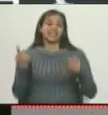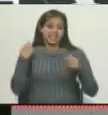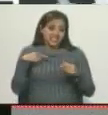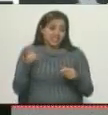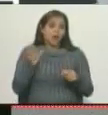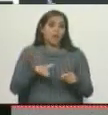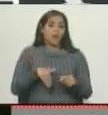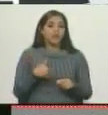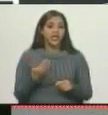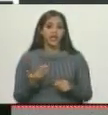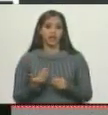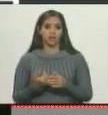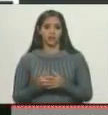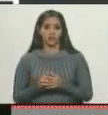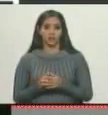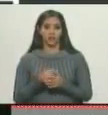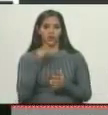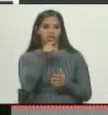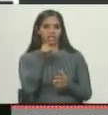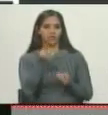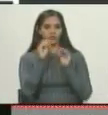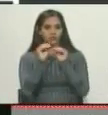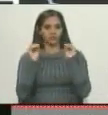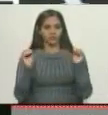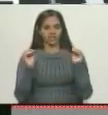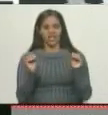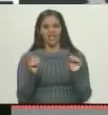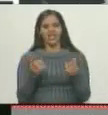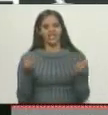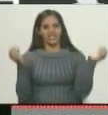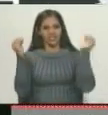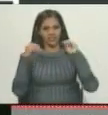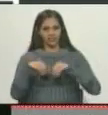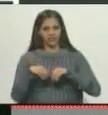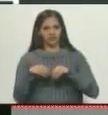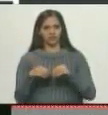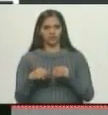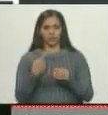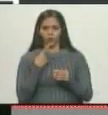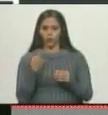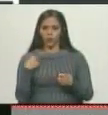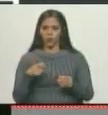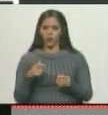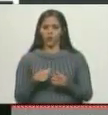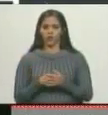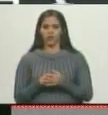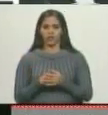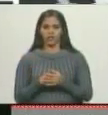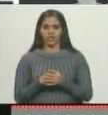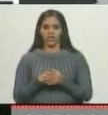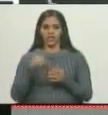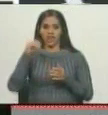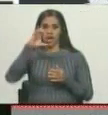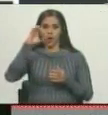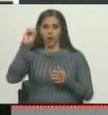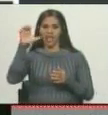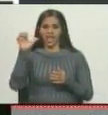pudiéramos, lo que tú citabas ahora, esas negociaciones donde estuvo César Gaviria, la OEA,